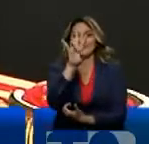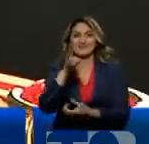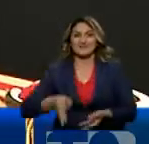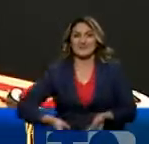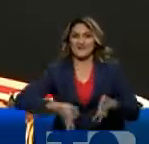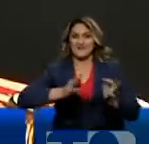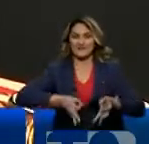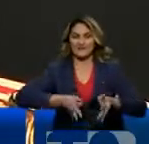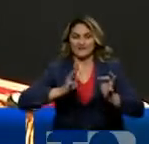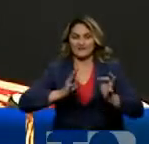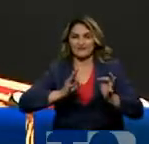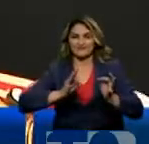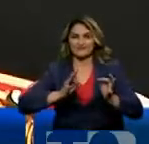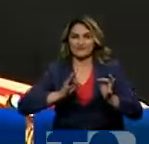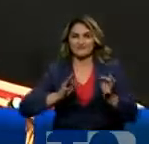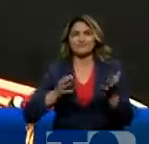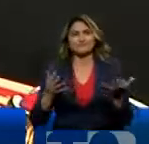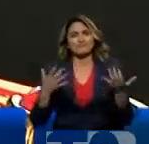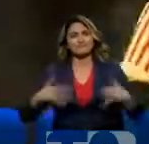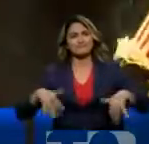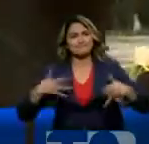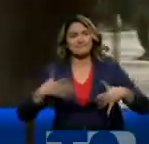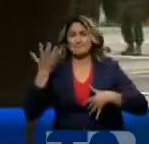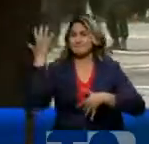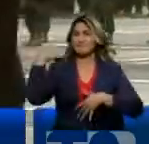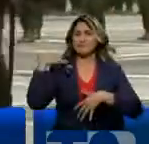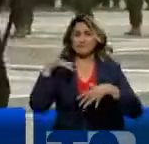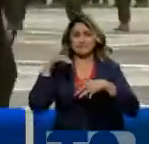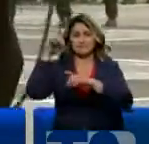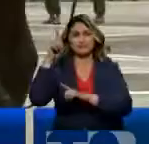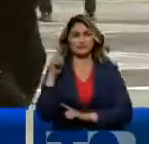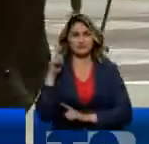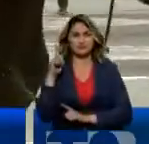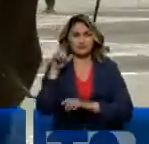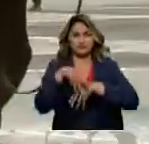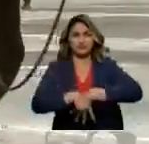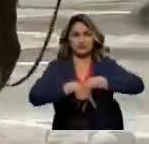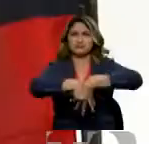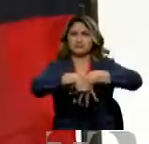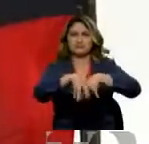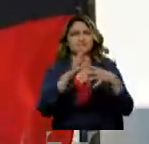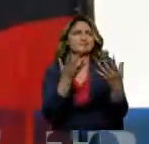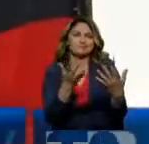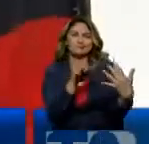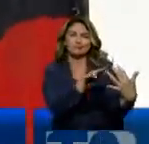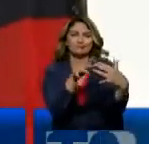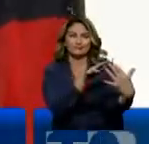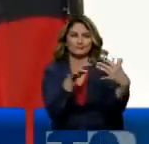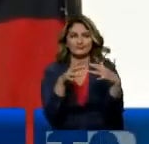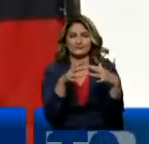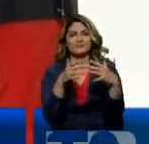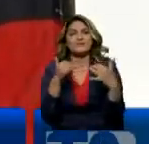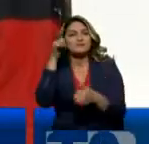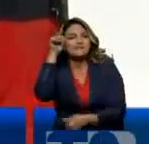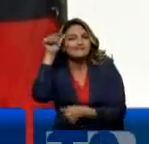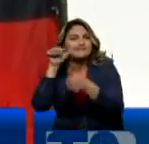exaltada en los legendarios granaderos de Tarqui. Y tras relevar la importancia histórica del 27 de febrero para el